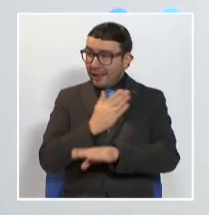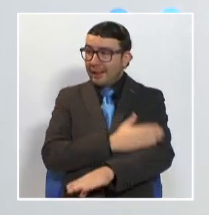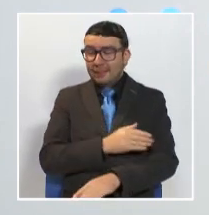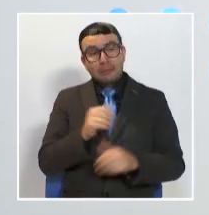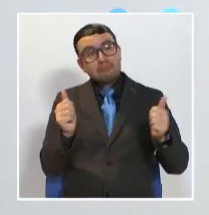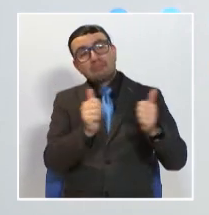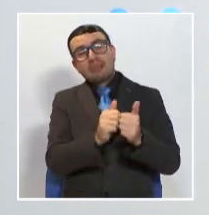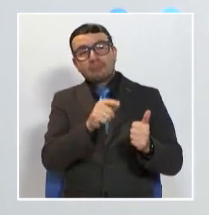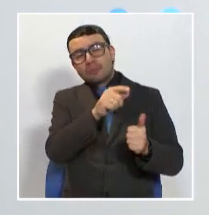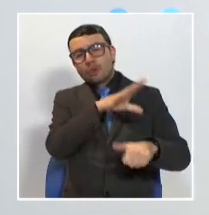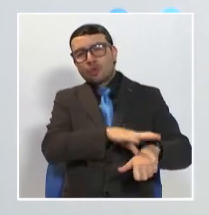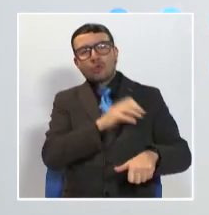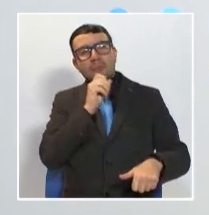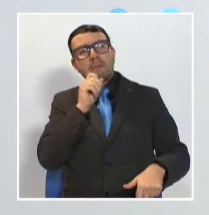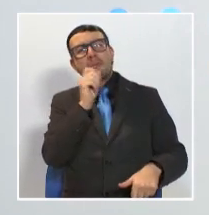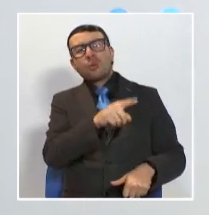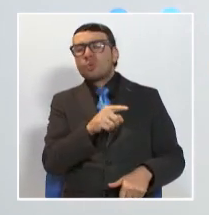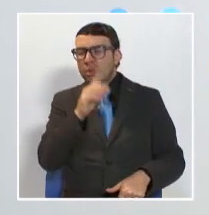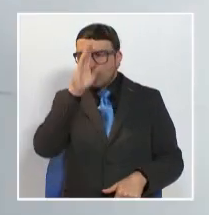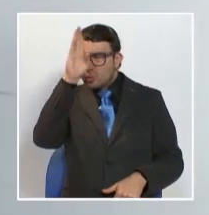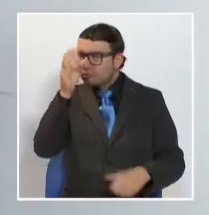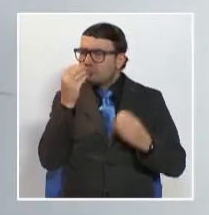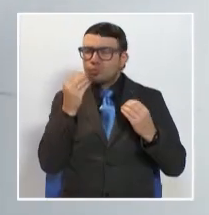respecto a la consulta más frecuente?